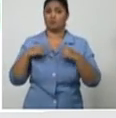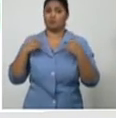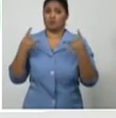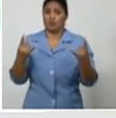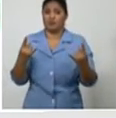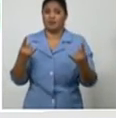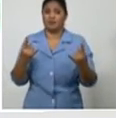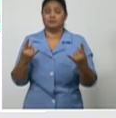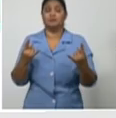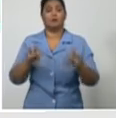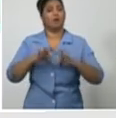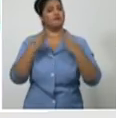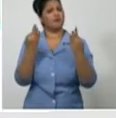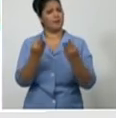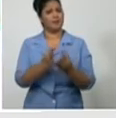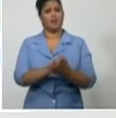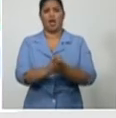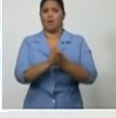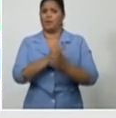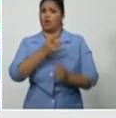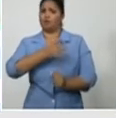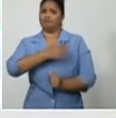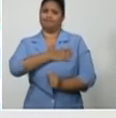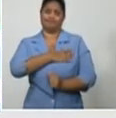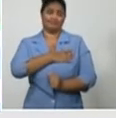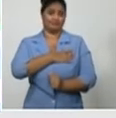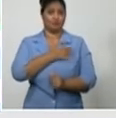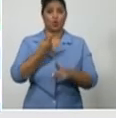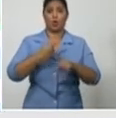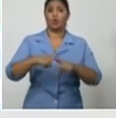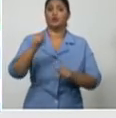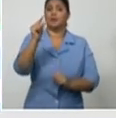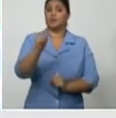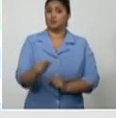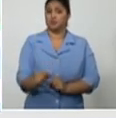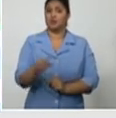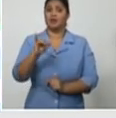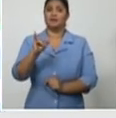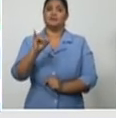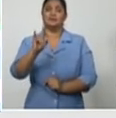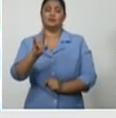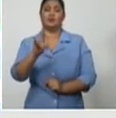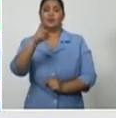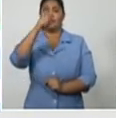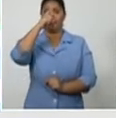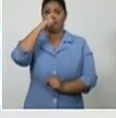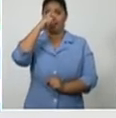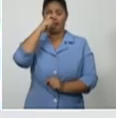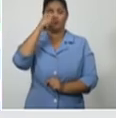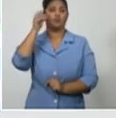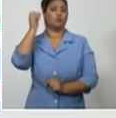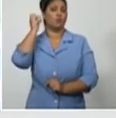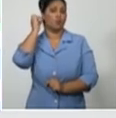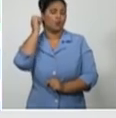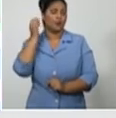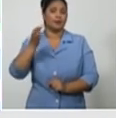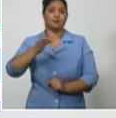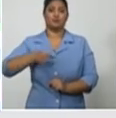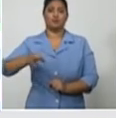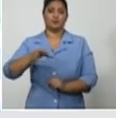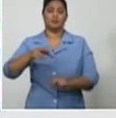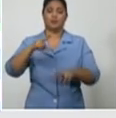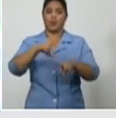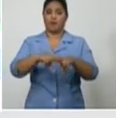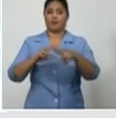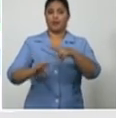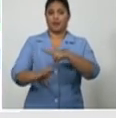mucho. Fallece una paciente de 69 años de edad del municipio Habana del Este, aquí en la provincia de La